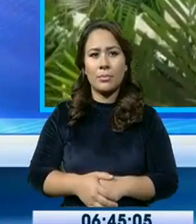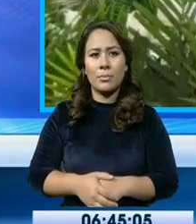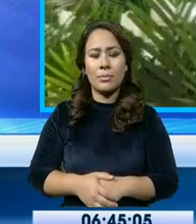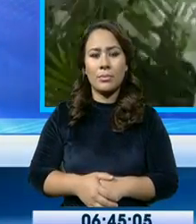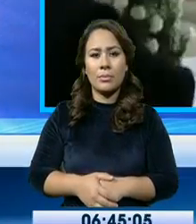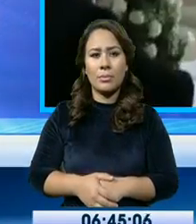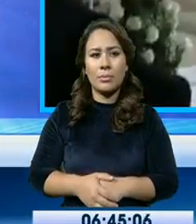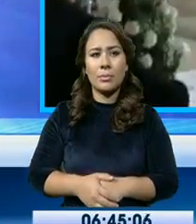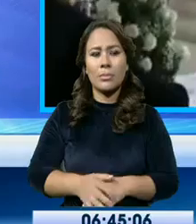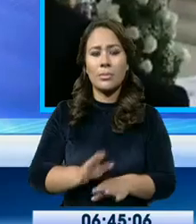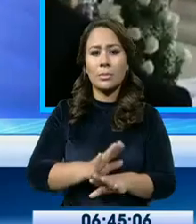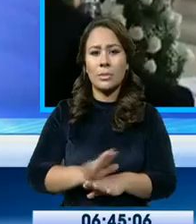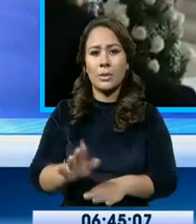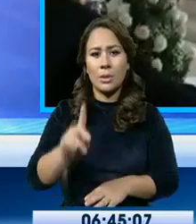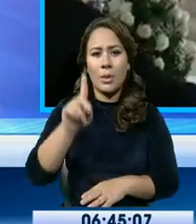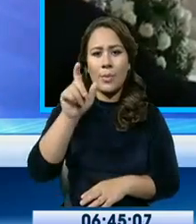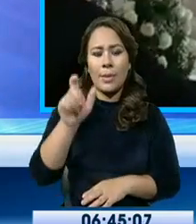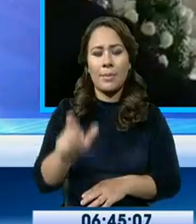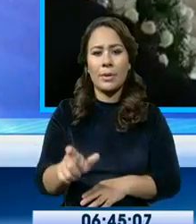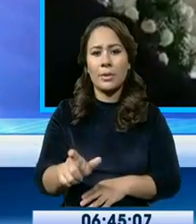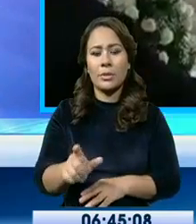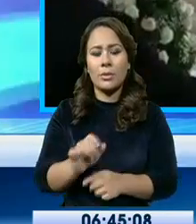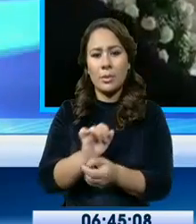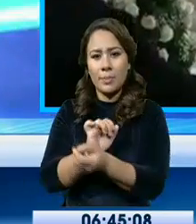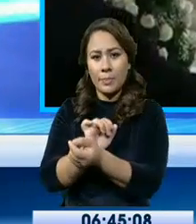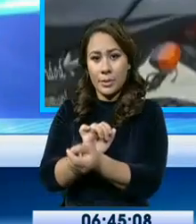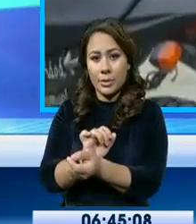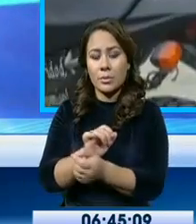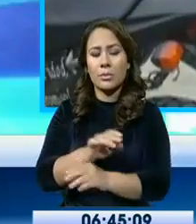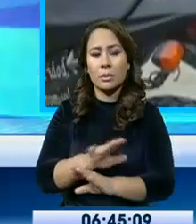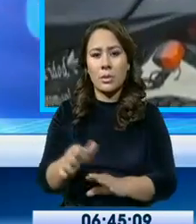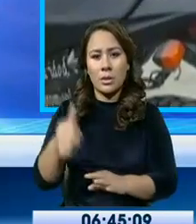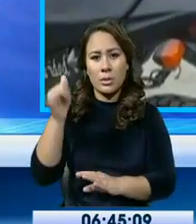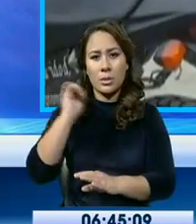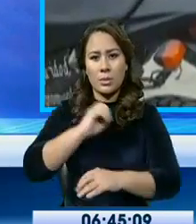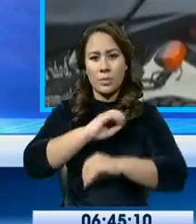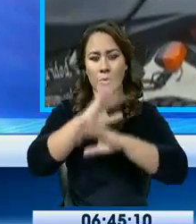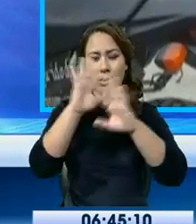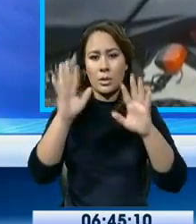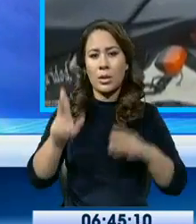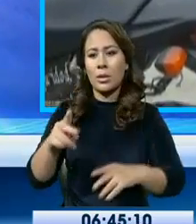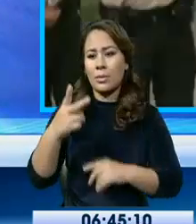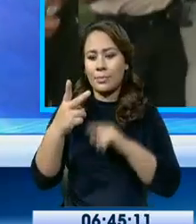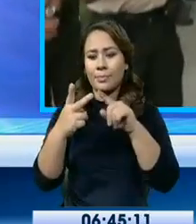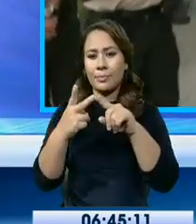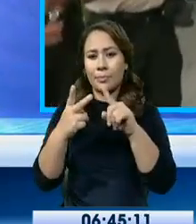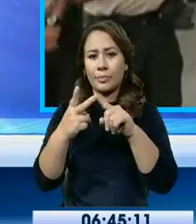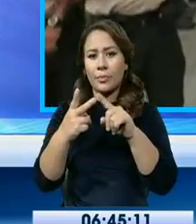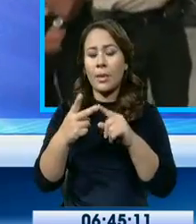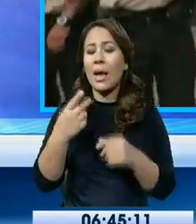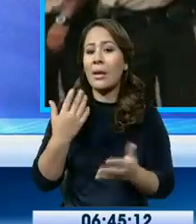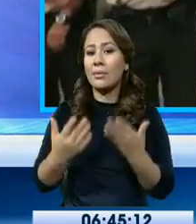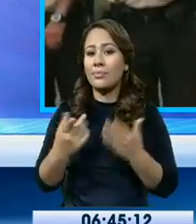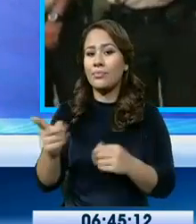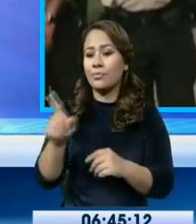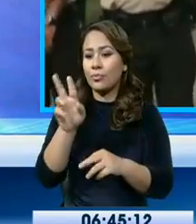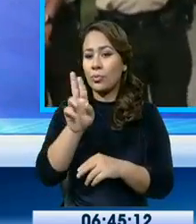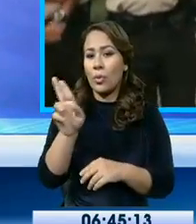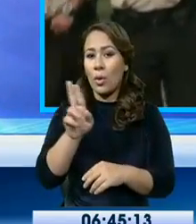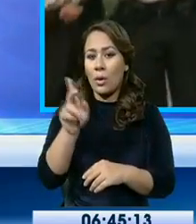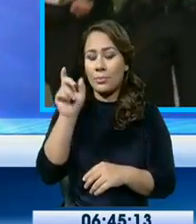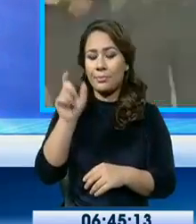de una persona en horas de la mañana y transcurrido el tiempo se detuvo a otro que posiblemente sería su cómplice en